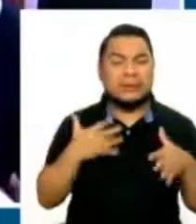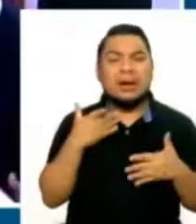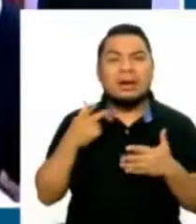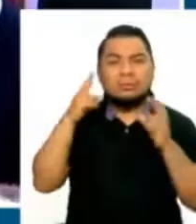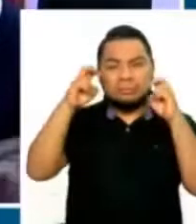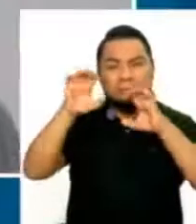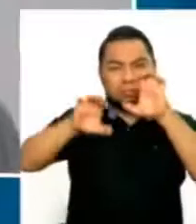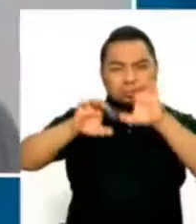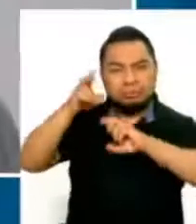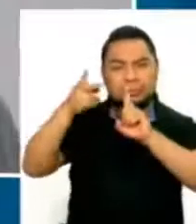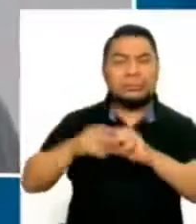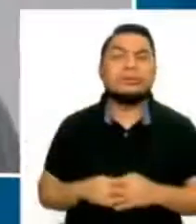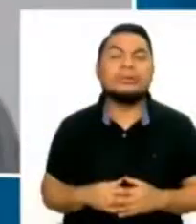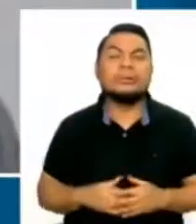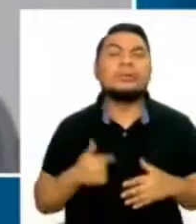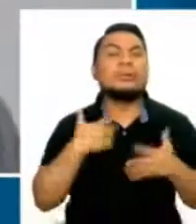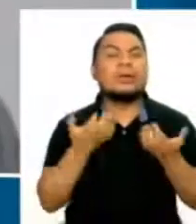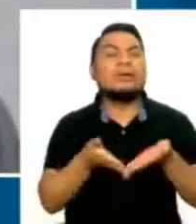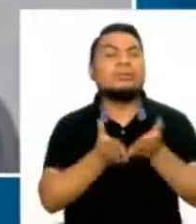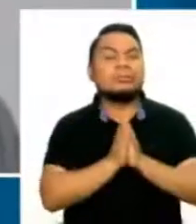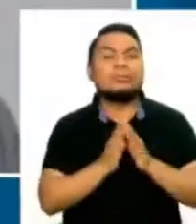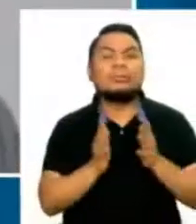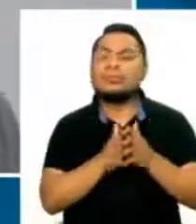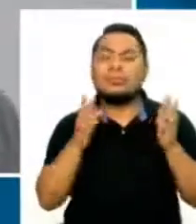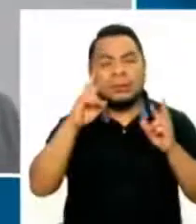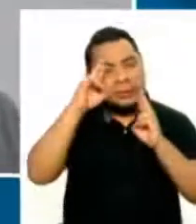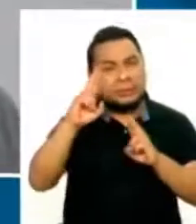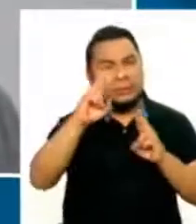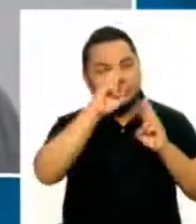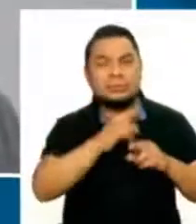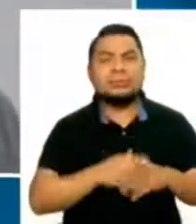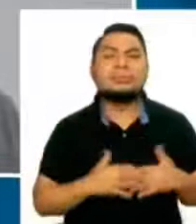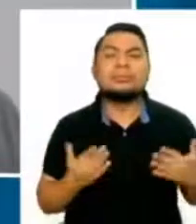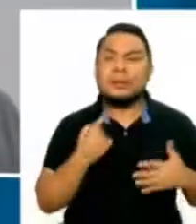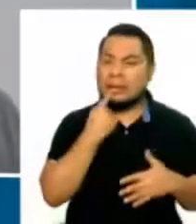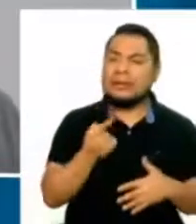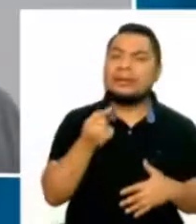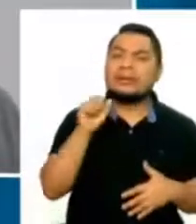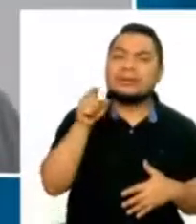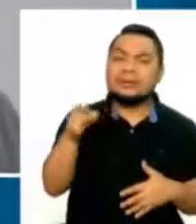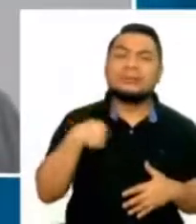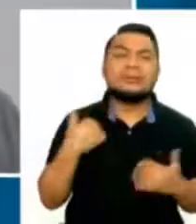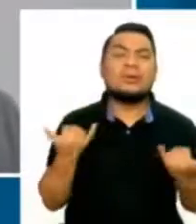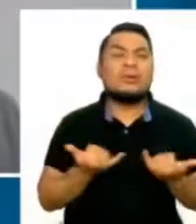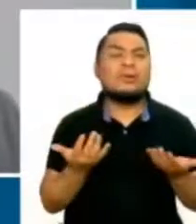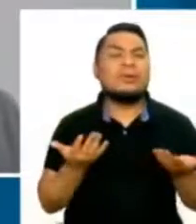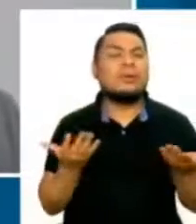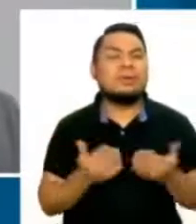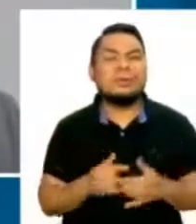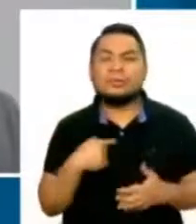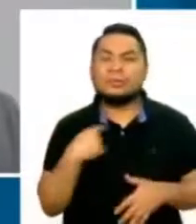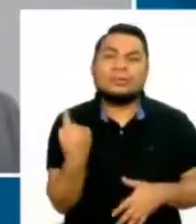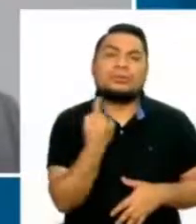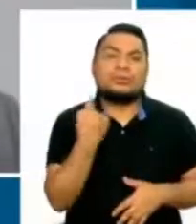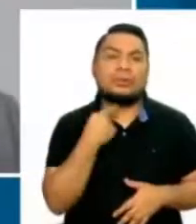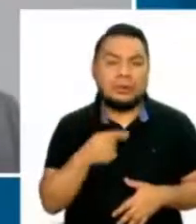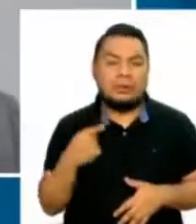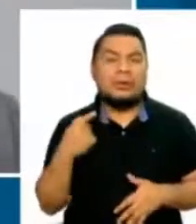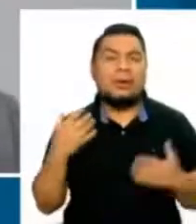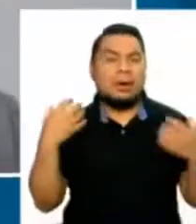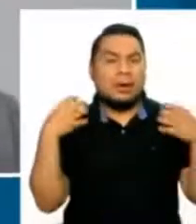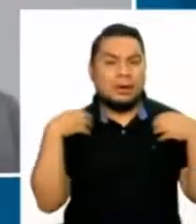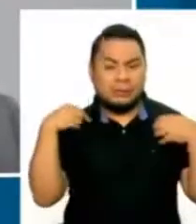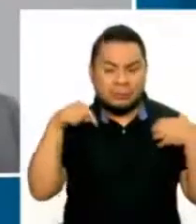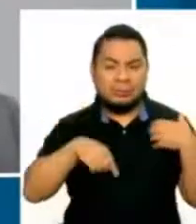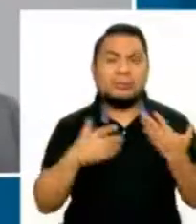ser evaluadas. Yo le quería solicitar muy respetuosamente, como le decía, me encuentro prácticamente solo ahorita en el despacho, no